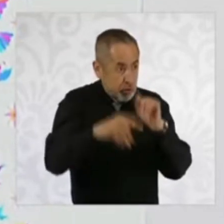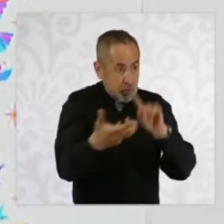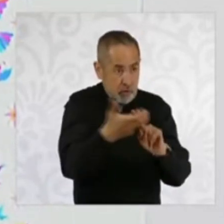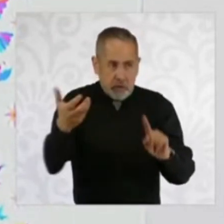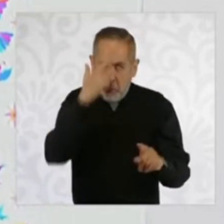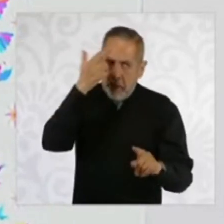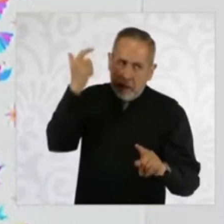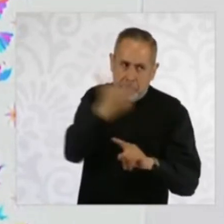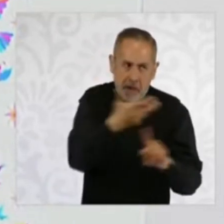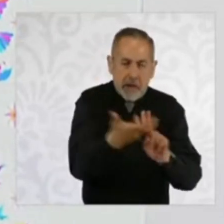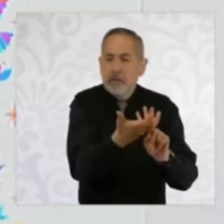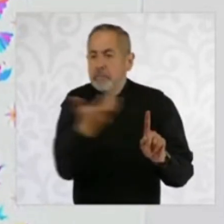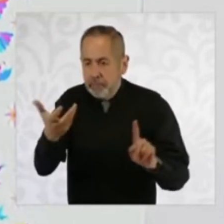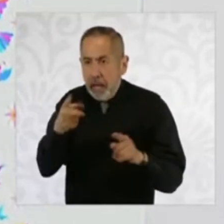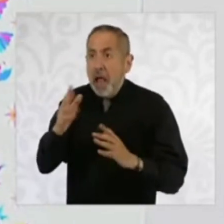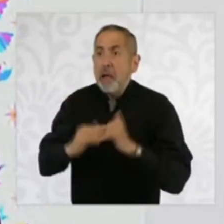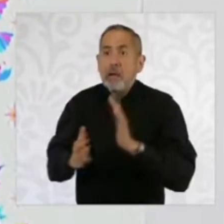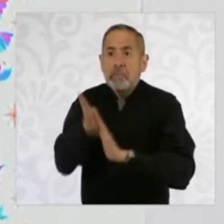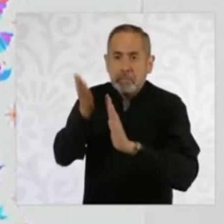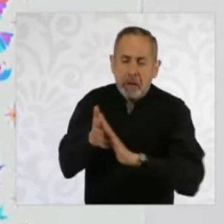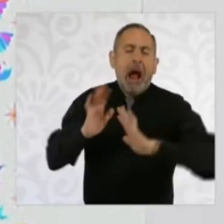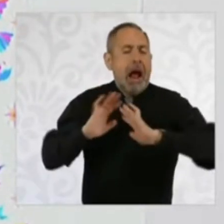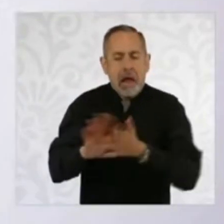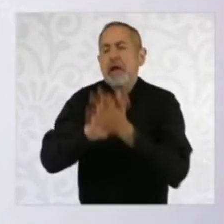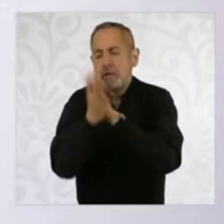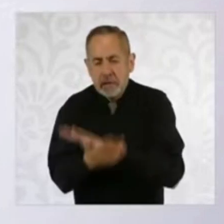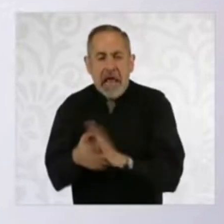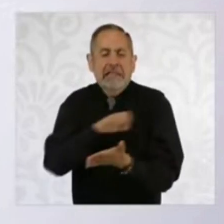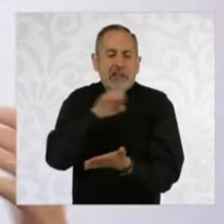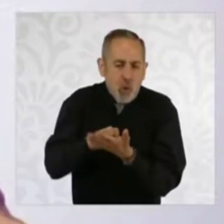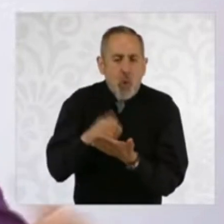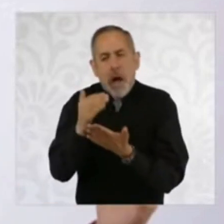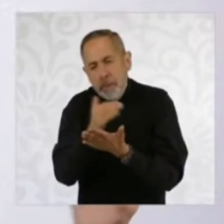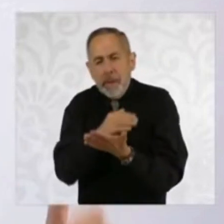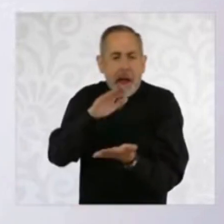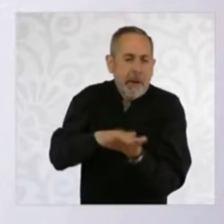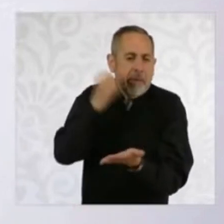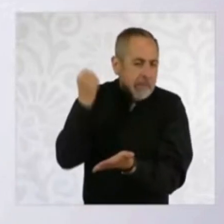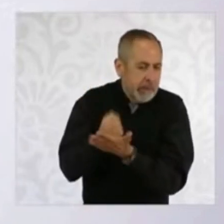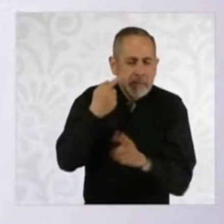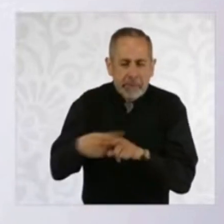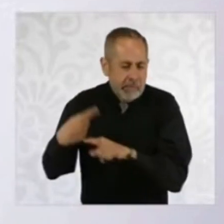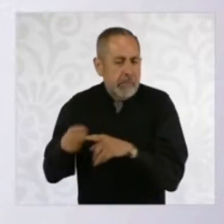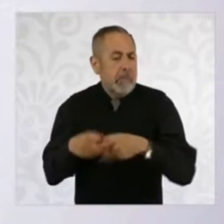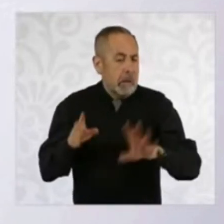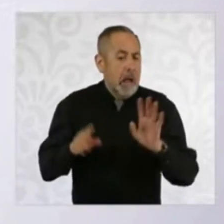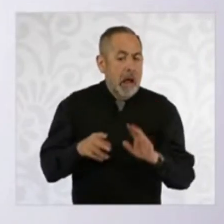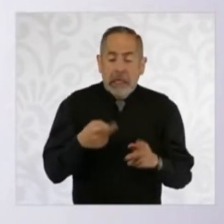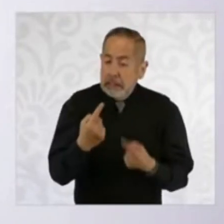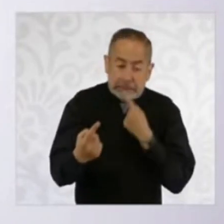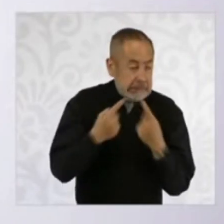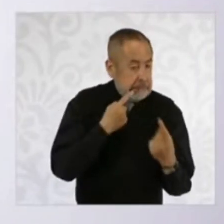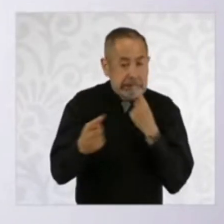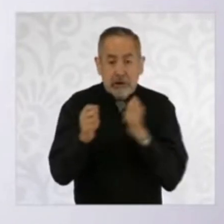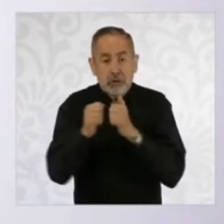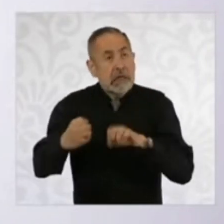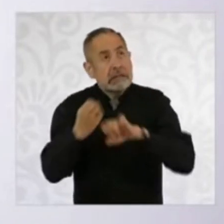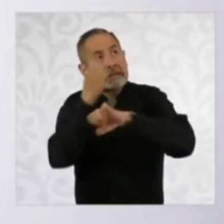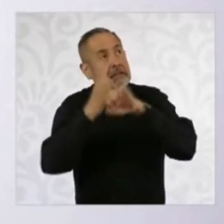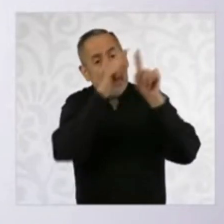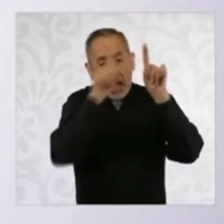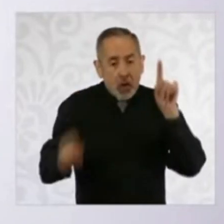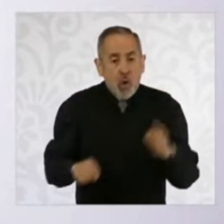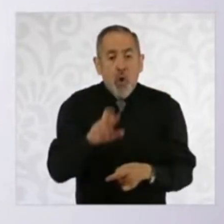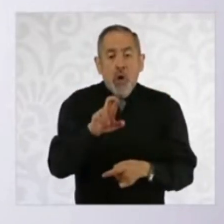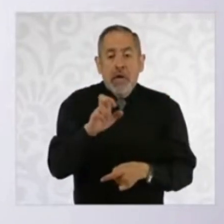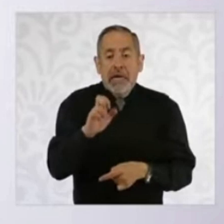está urbanizado, para de allí pues poder proceder a todo el proceso de escrituración. Para ello se requiere un trabajo muy importante con los estados también, con los